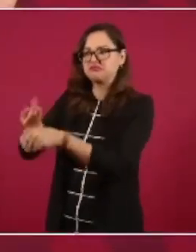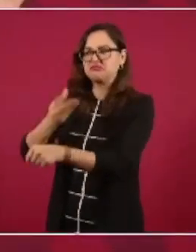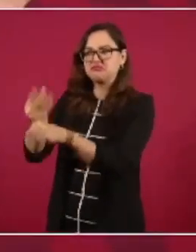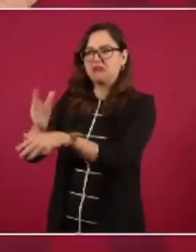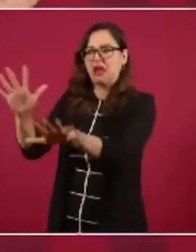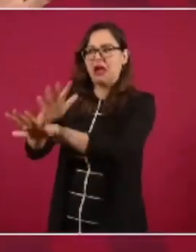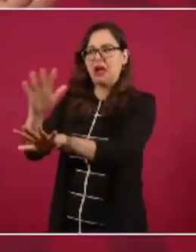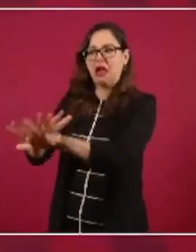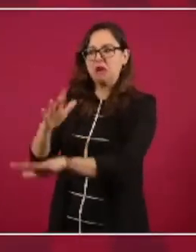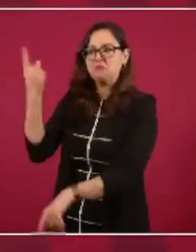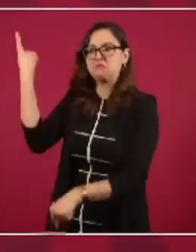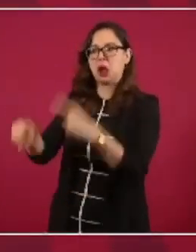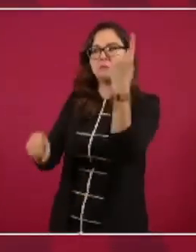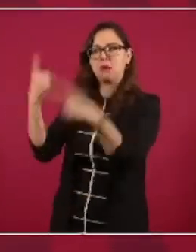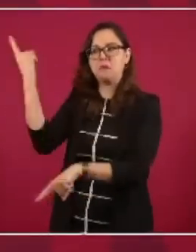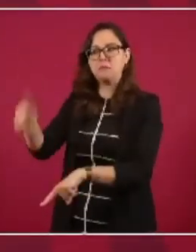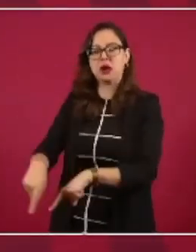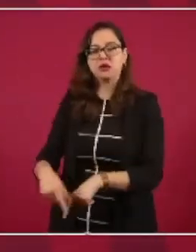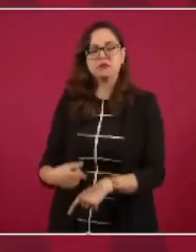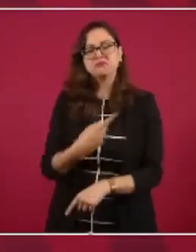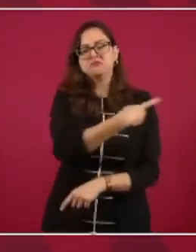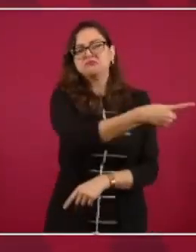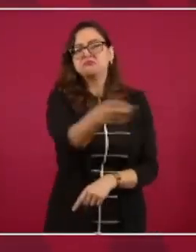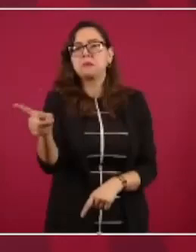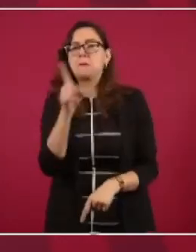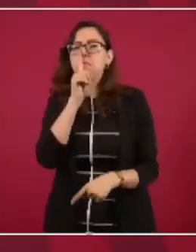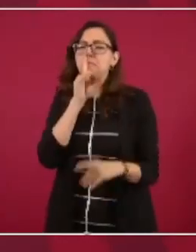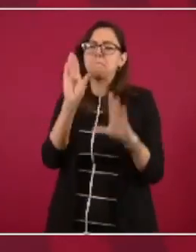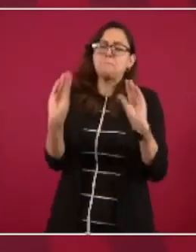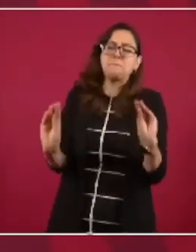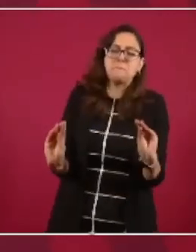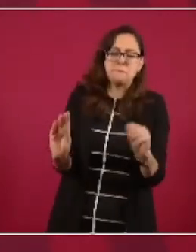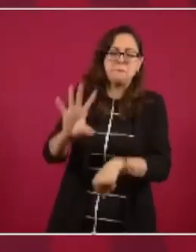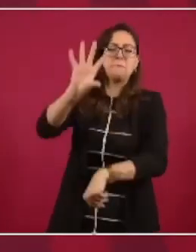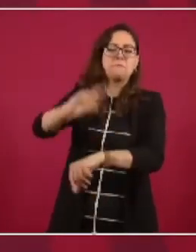o eran socios, pero con nosotros